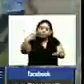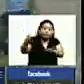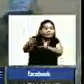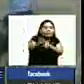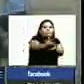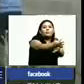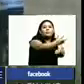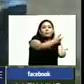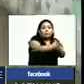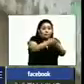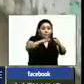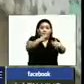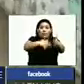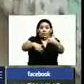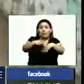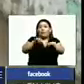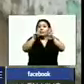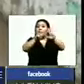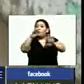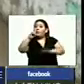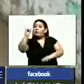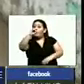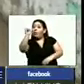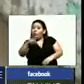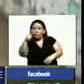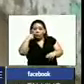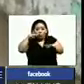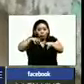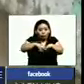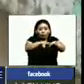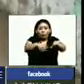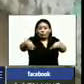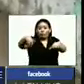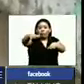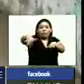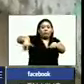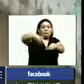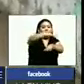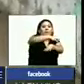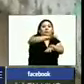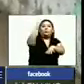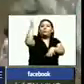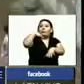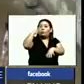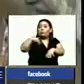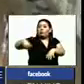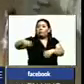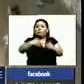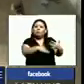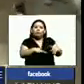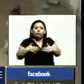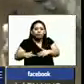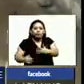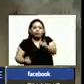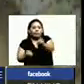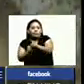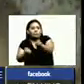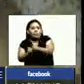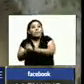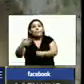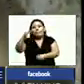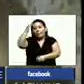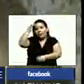Las Vueltas Al menos El 60% De este aflente Se encuentra Contaminado Y este tipo De actividades Colaboran Para hacer